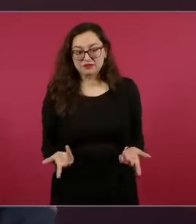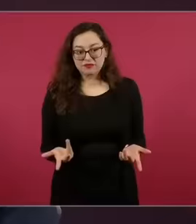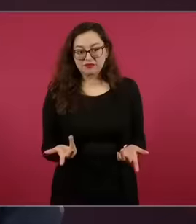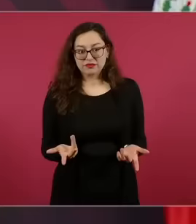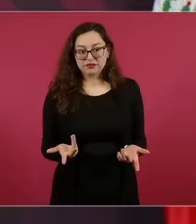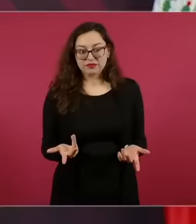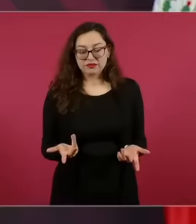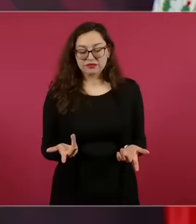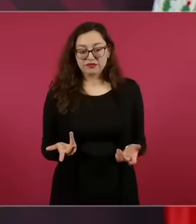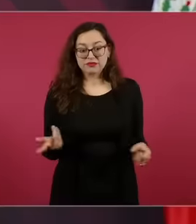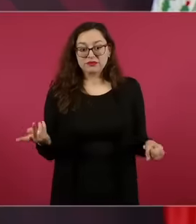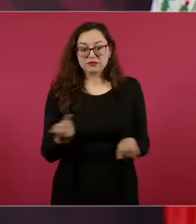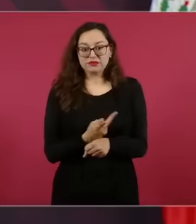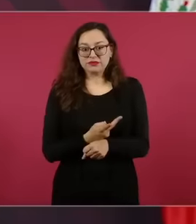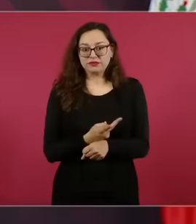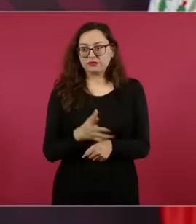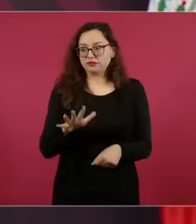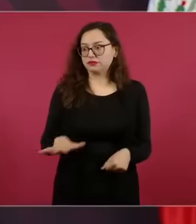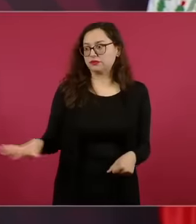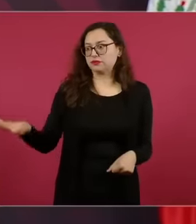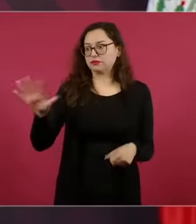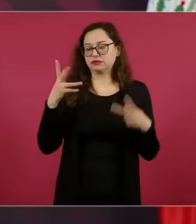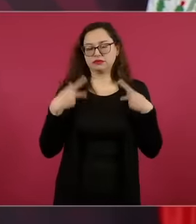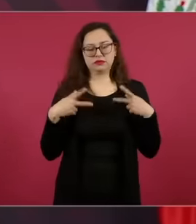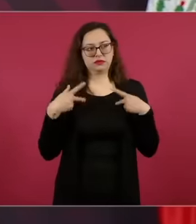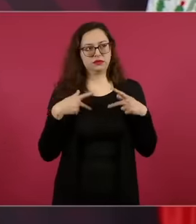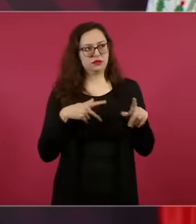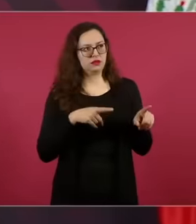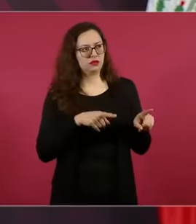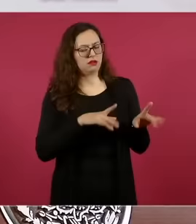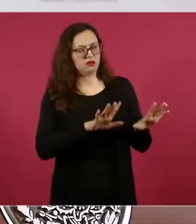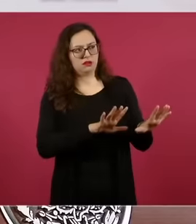y se dieron cuenta.